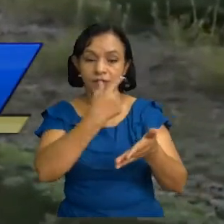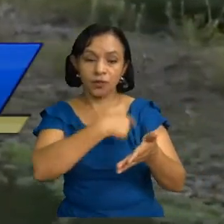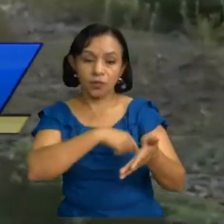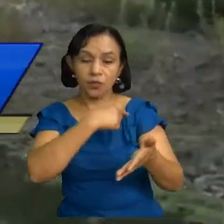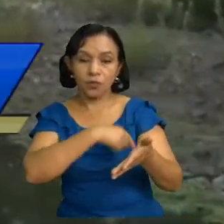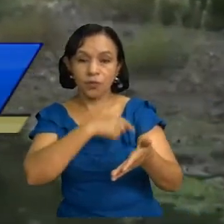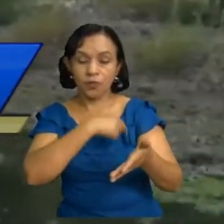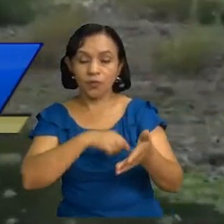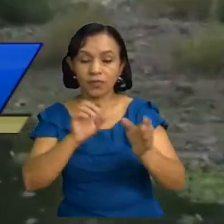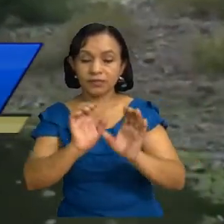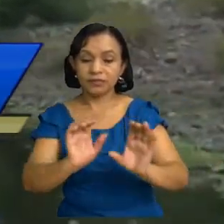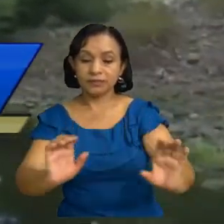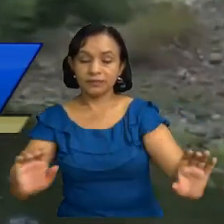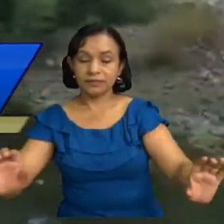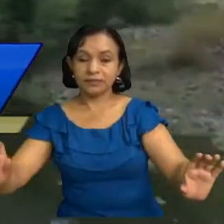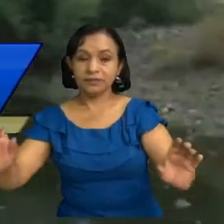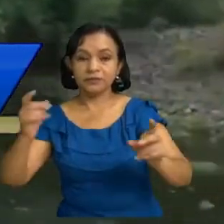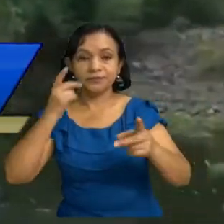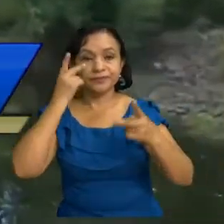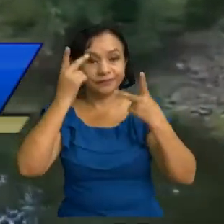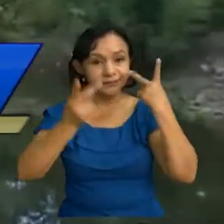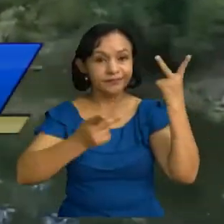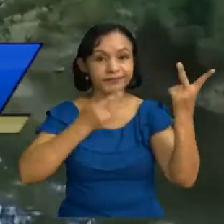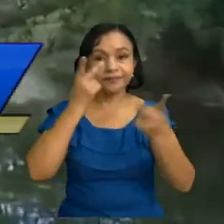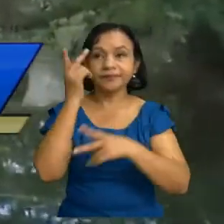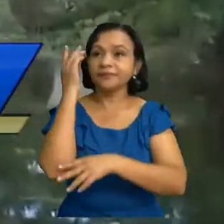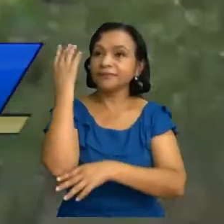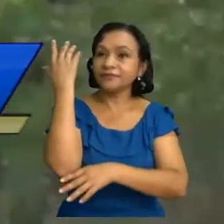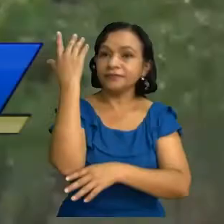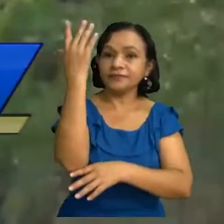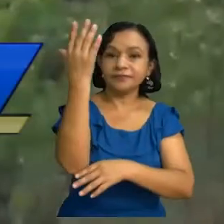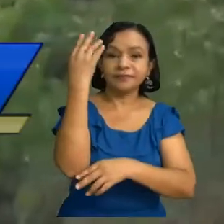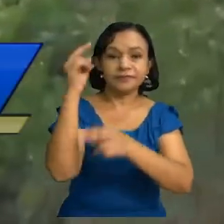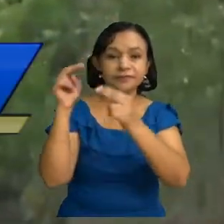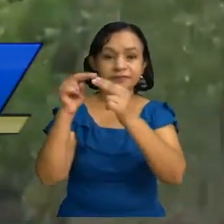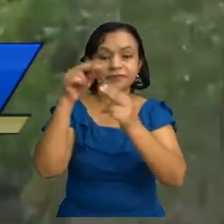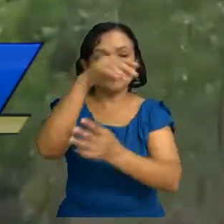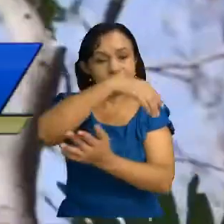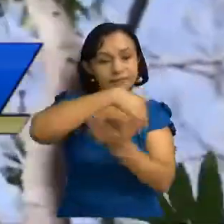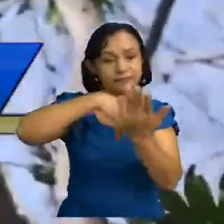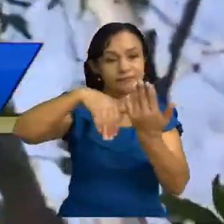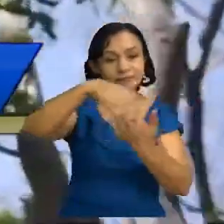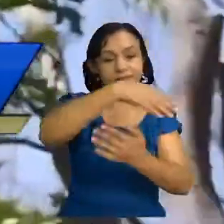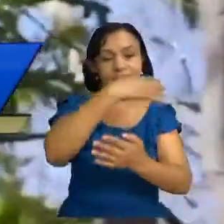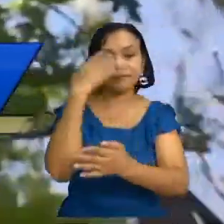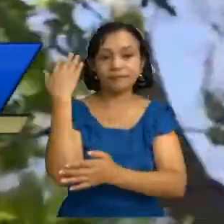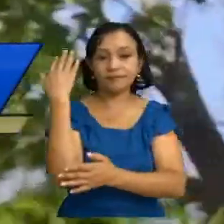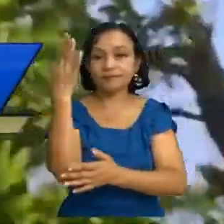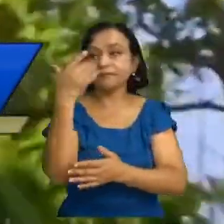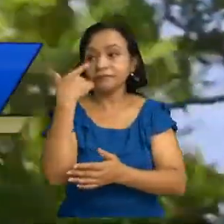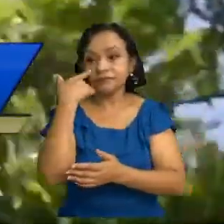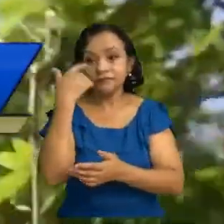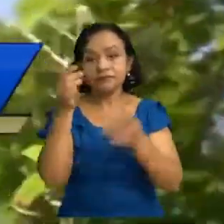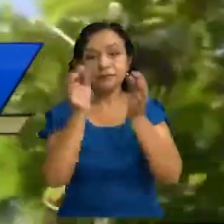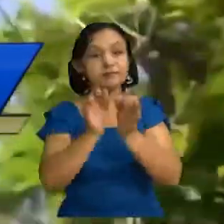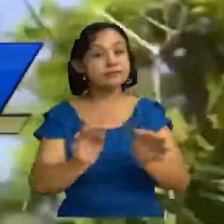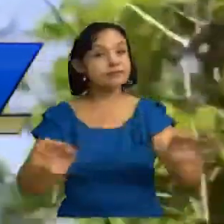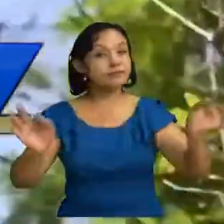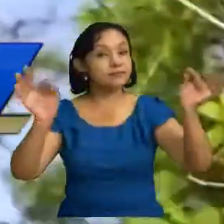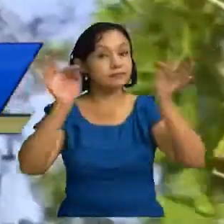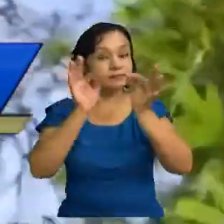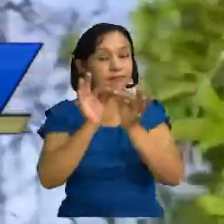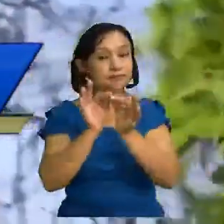jóvenes en nuestros niños el arboreto un también a interactuar ya conocer la importancia de las